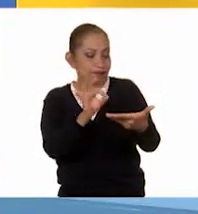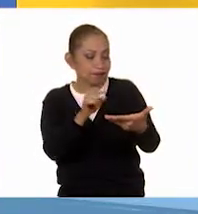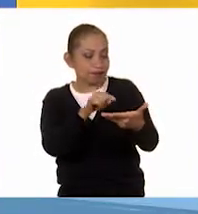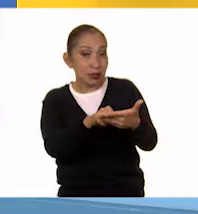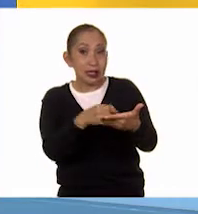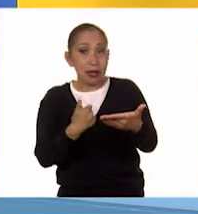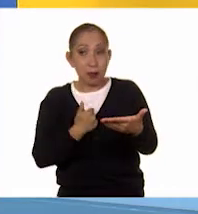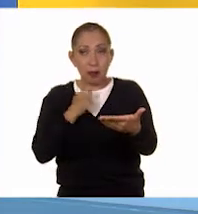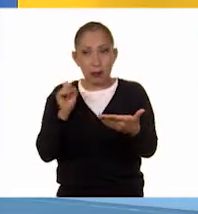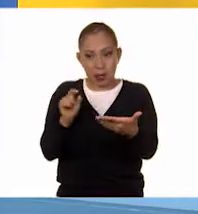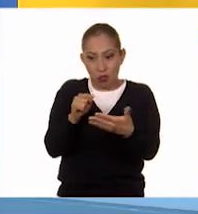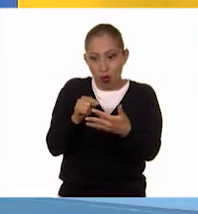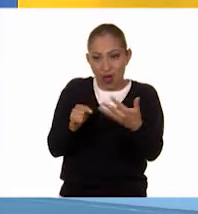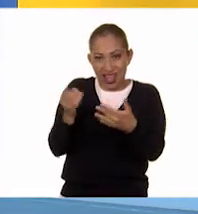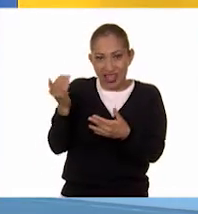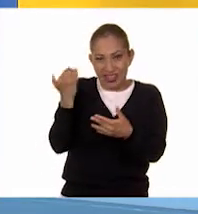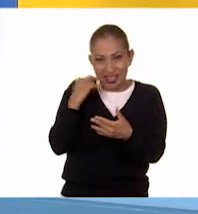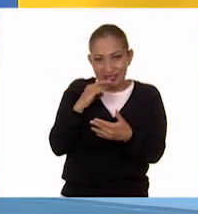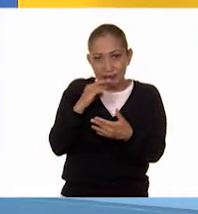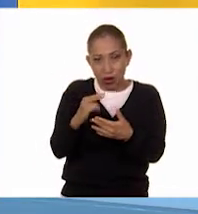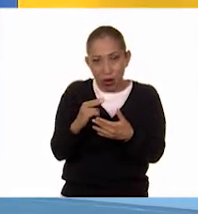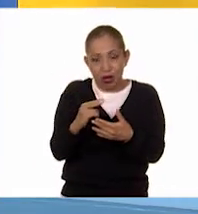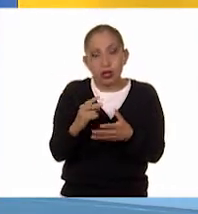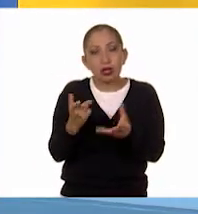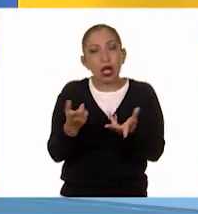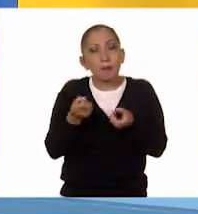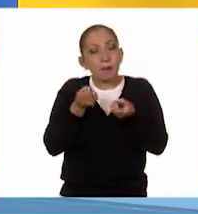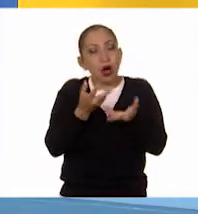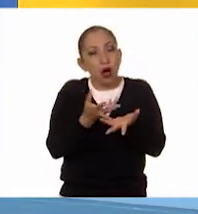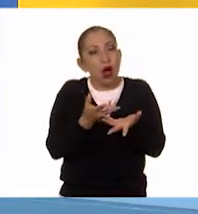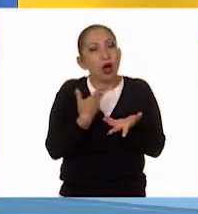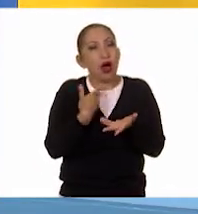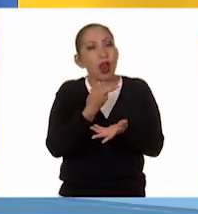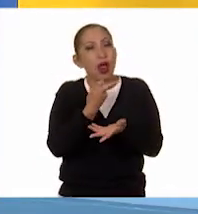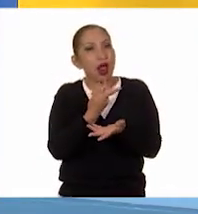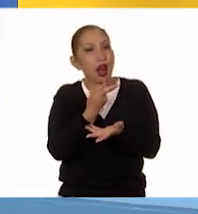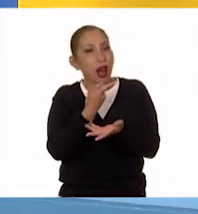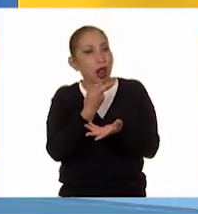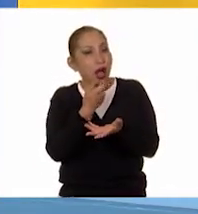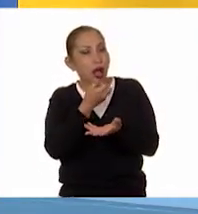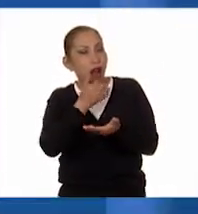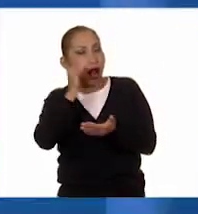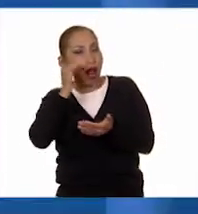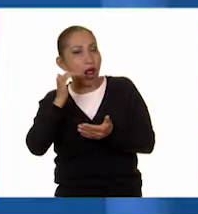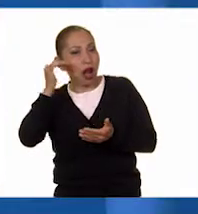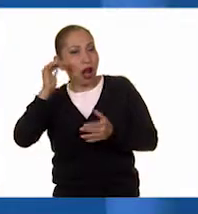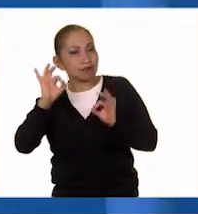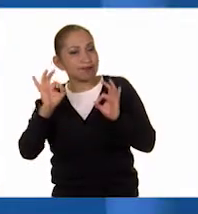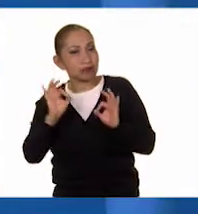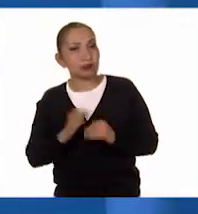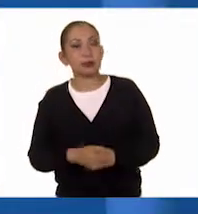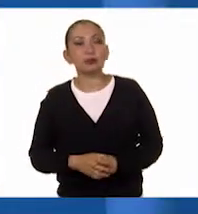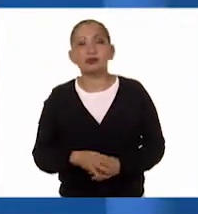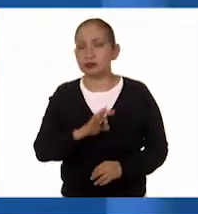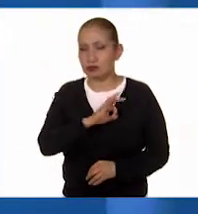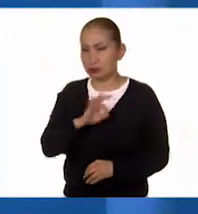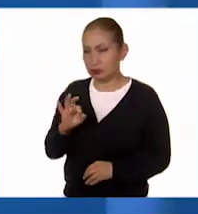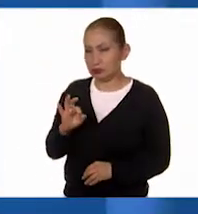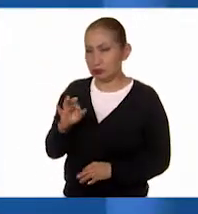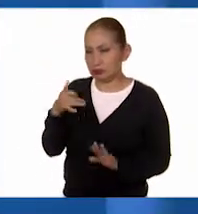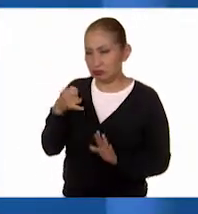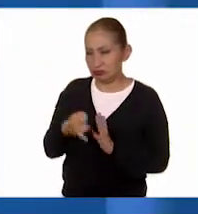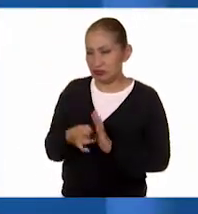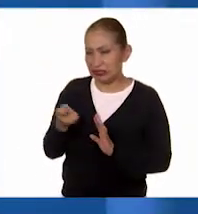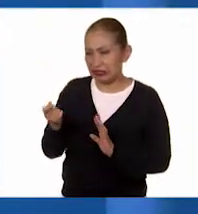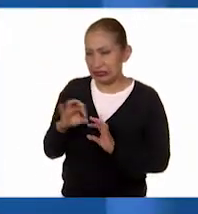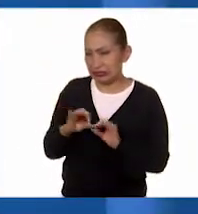antes mencionados, es decir, los que ofrece la oralización. Gaby, ¿podríamos por favor